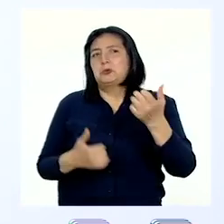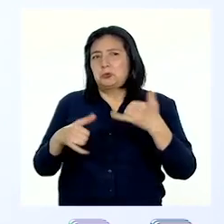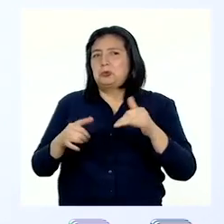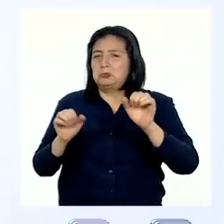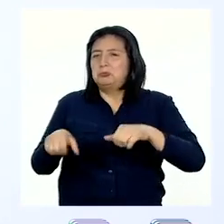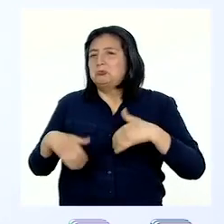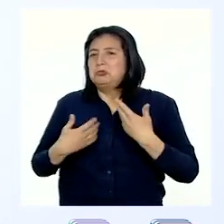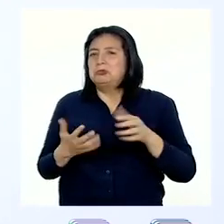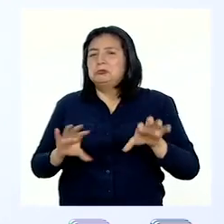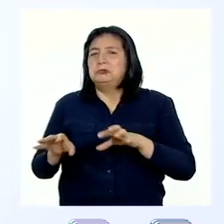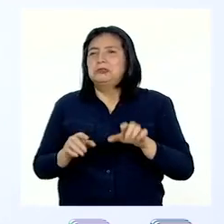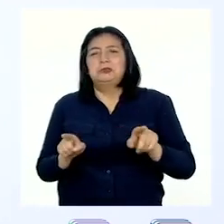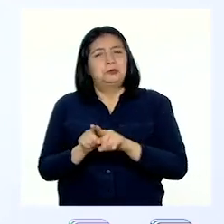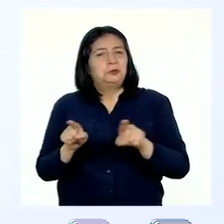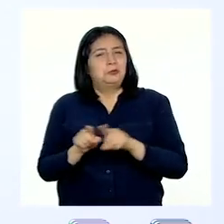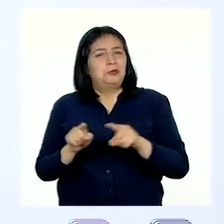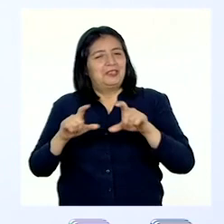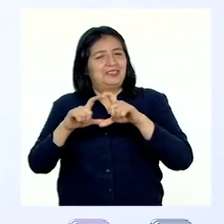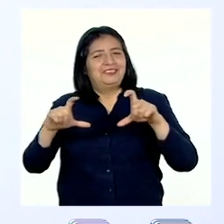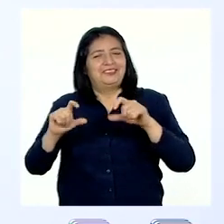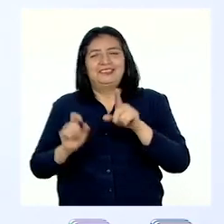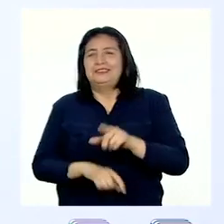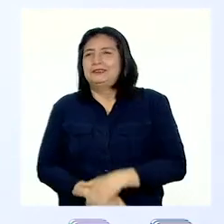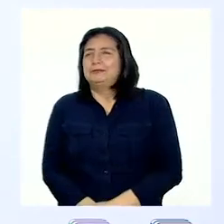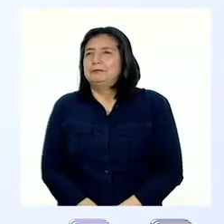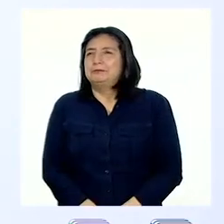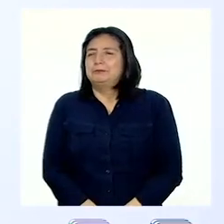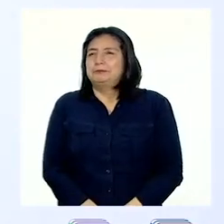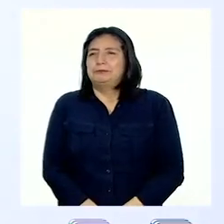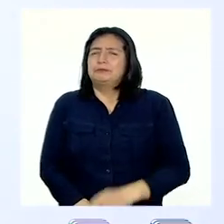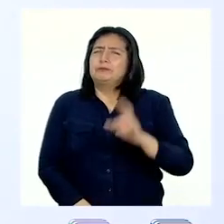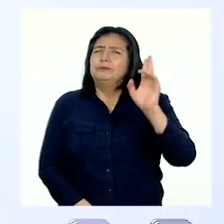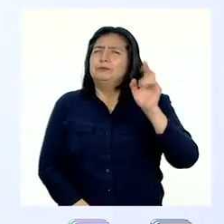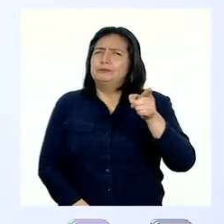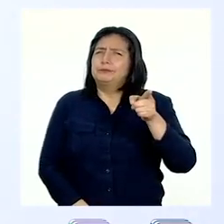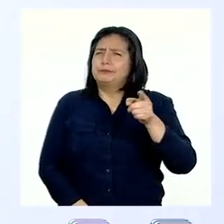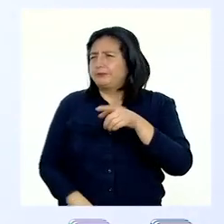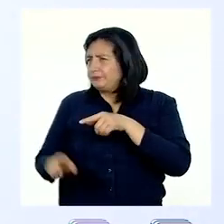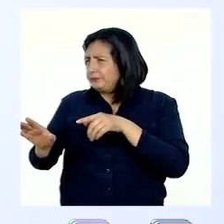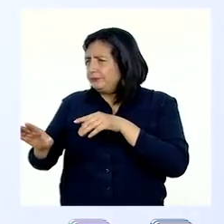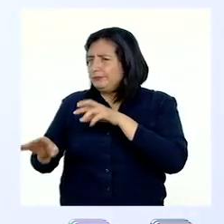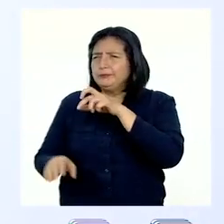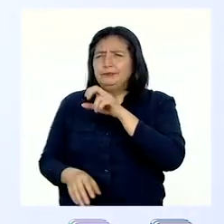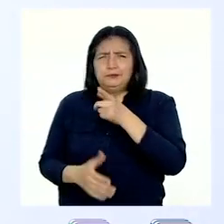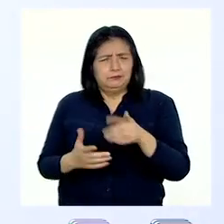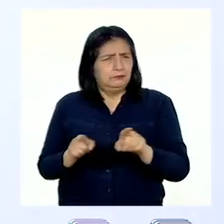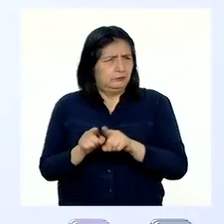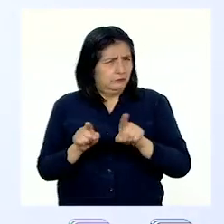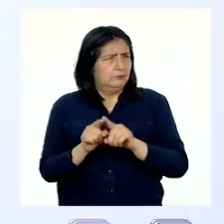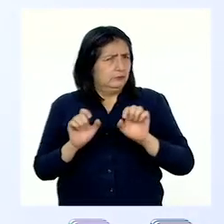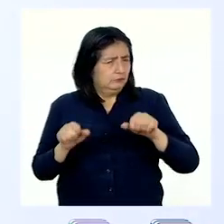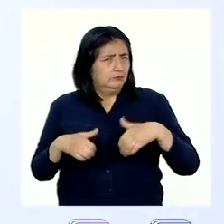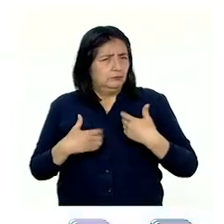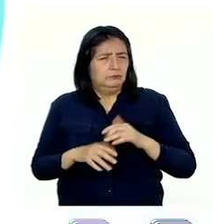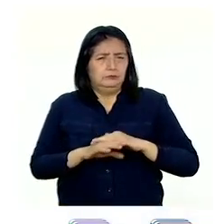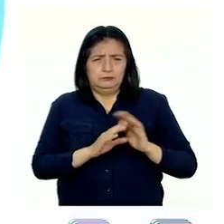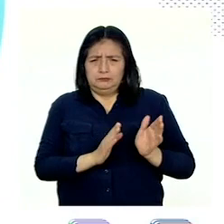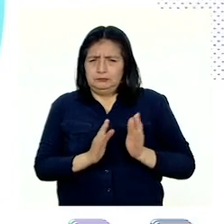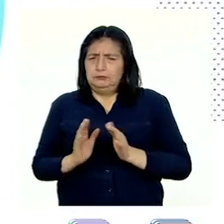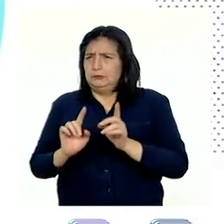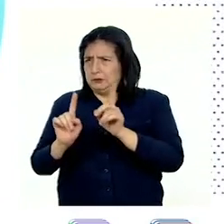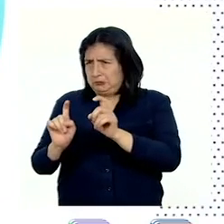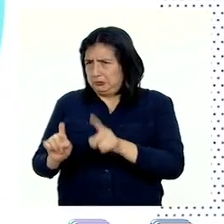que podemos hacer con las mismas tarjetas. Profesor, Patricia, pero también podemos organizar